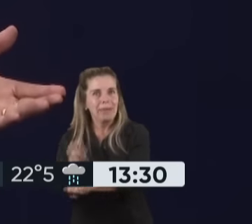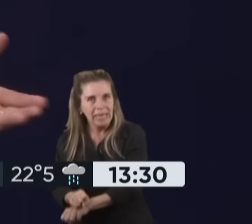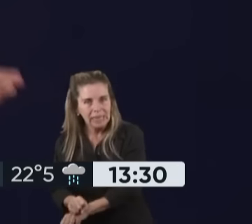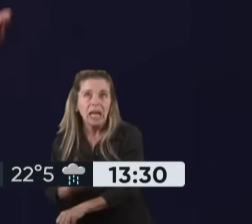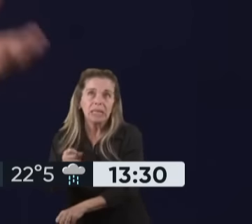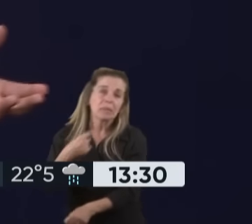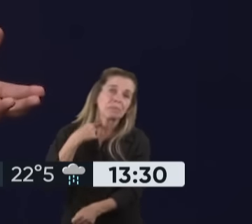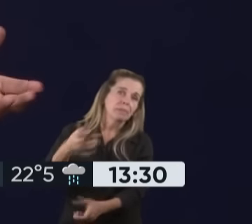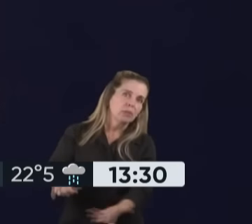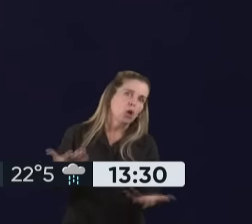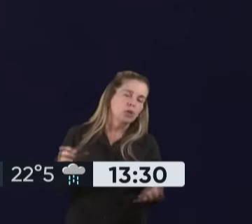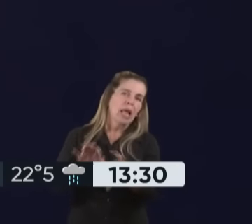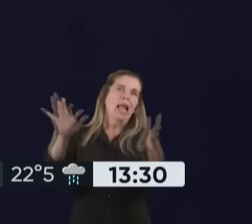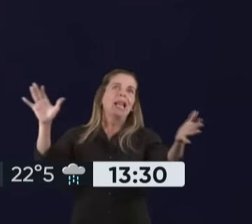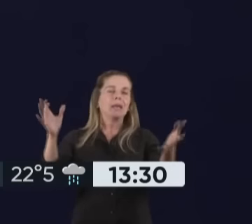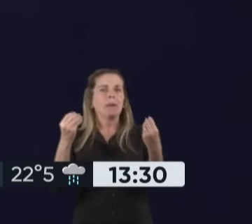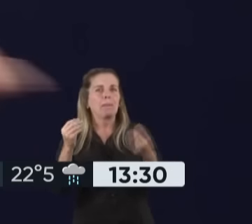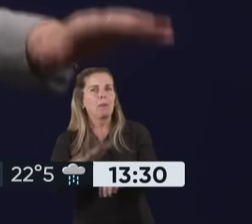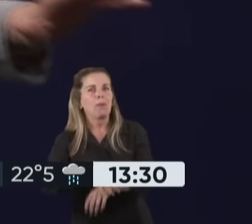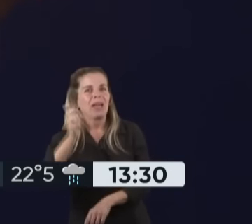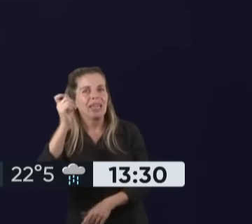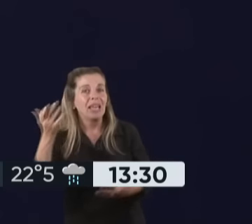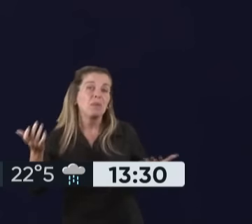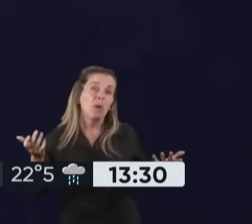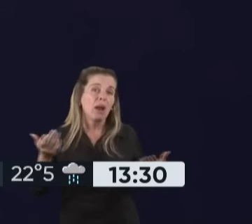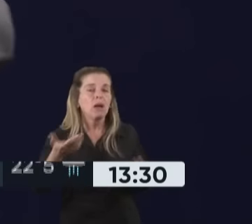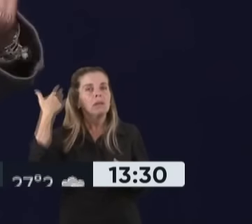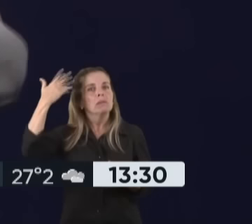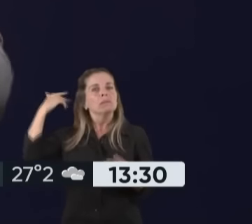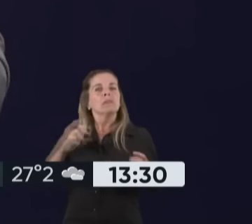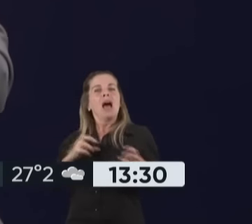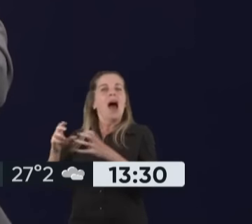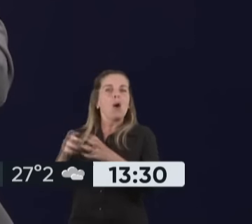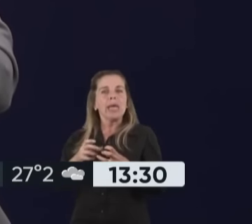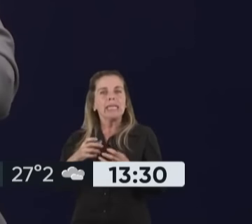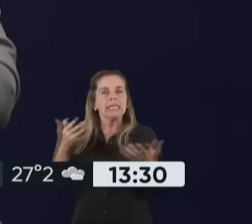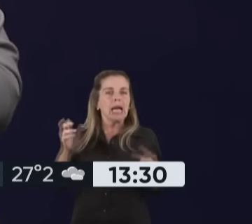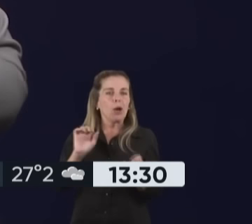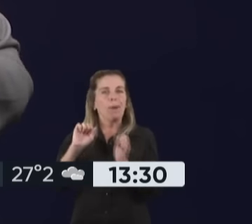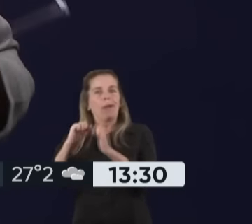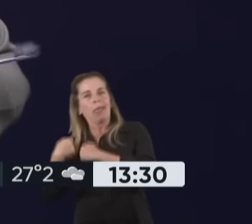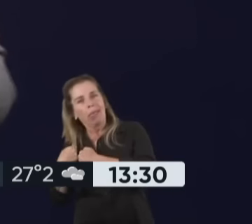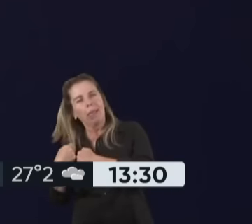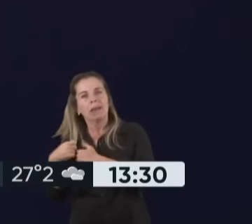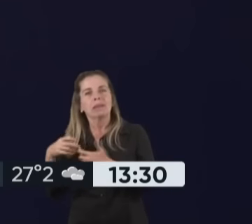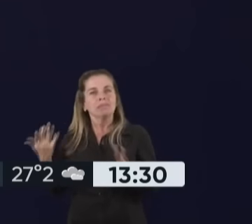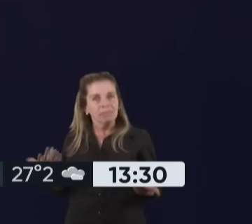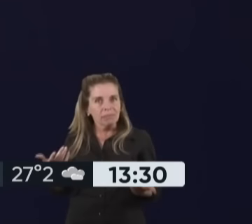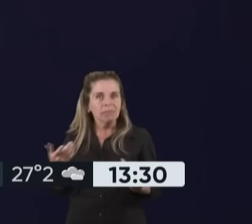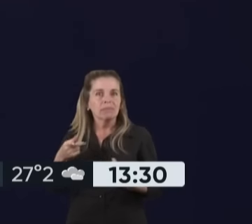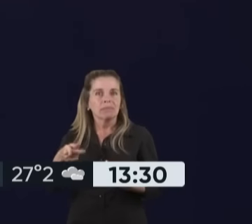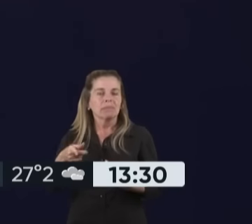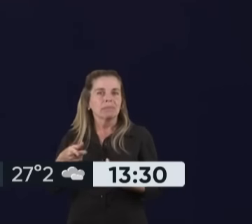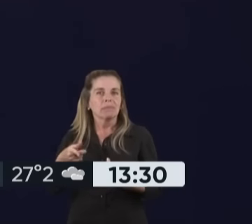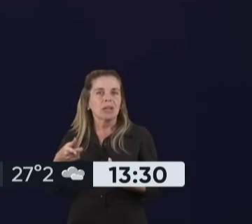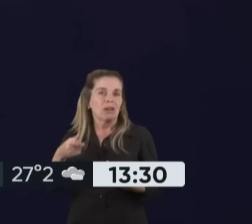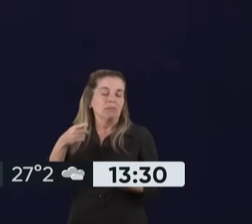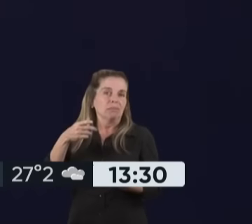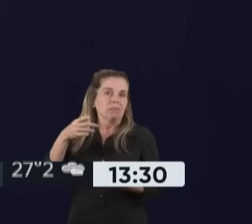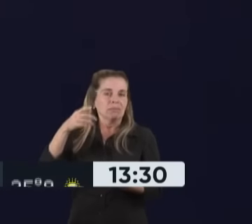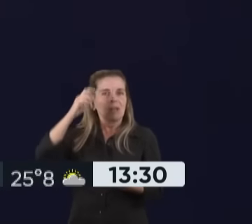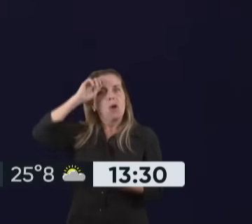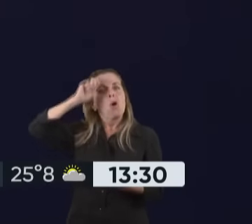estar preso. ¿Y qué pasó? Y bueno, pasó que en una audiencia subterránea, donde nadie se enteró, de golpe